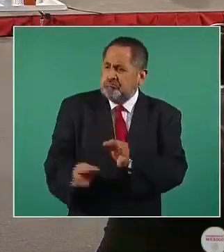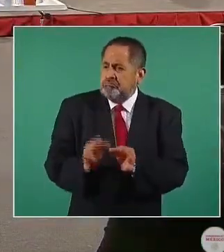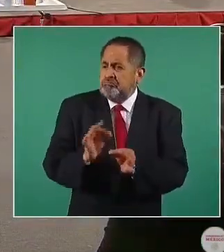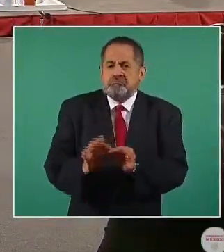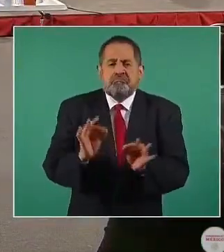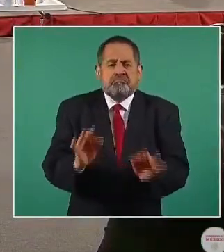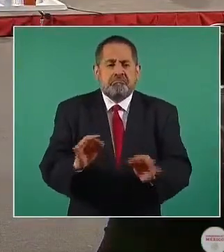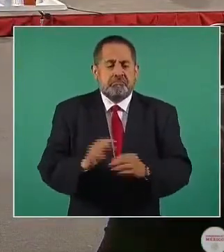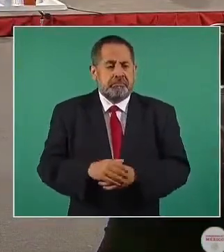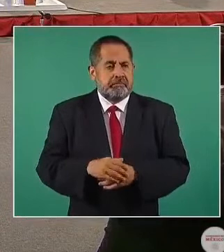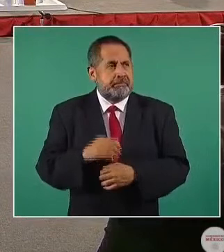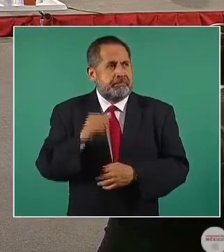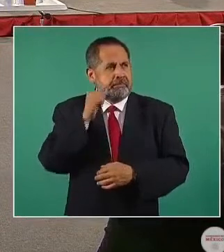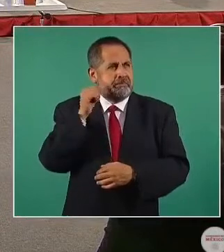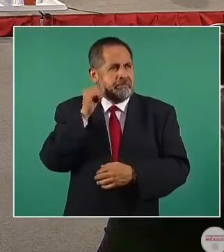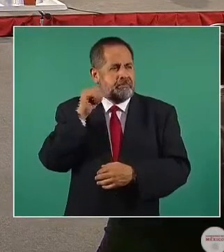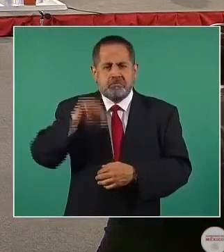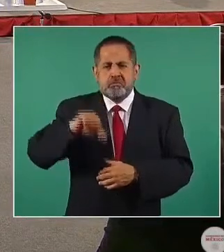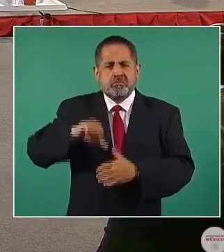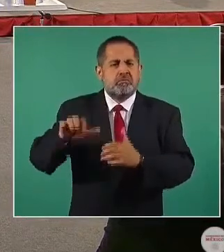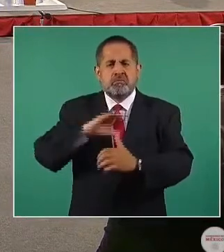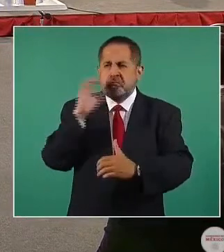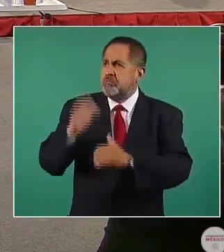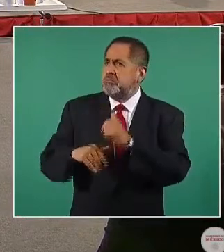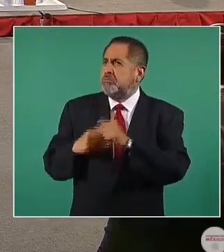Ayer, hoy termina.